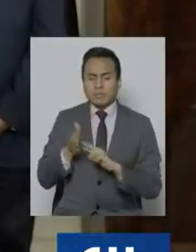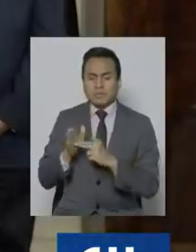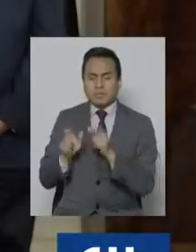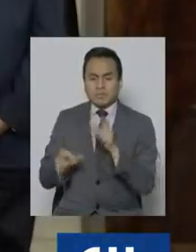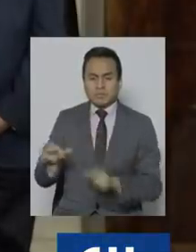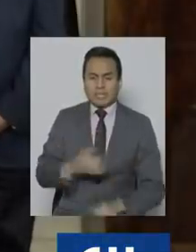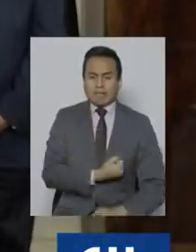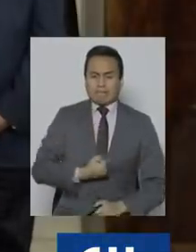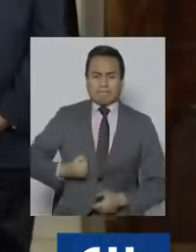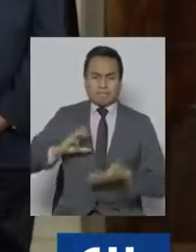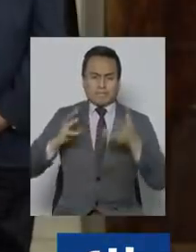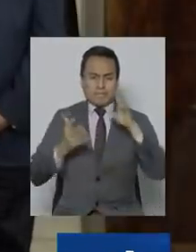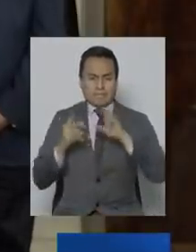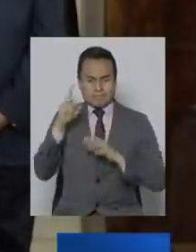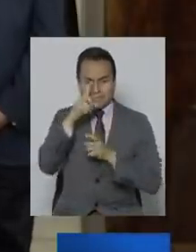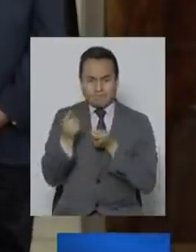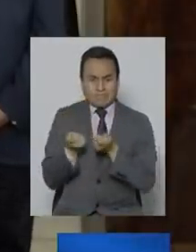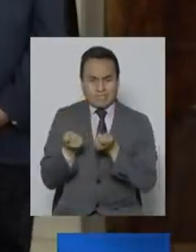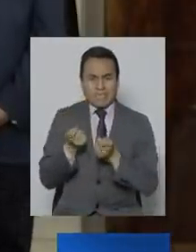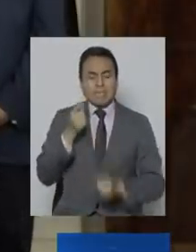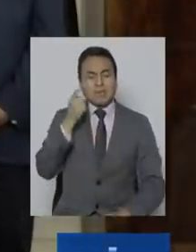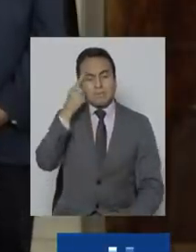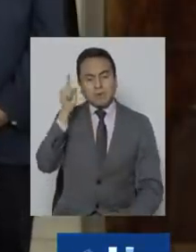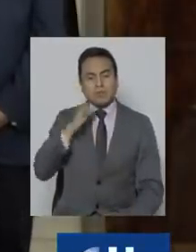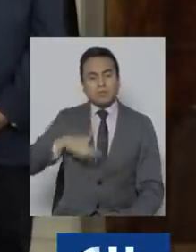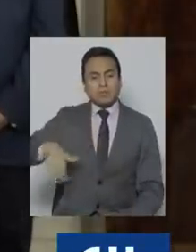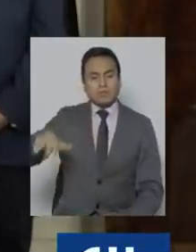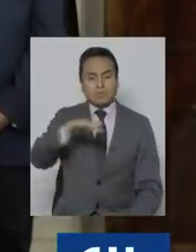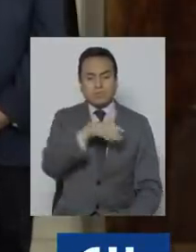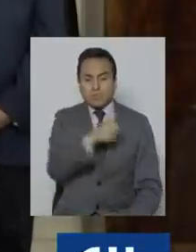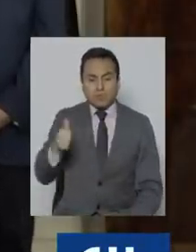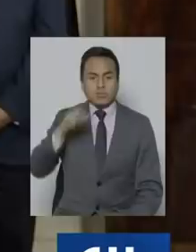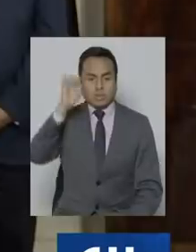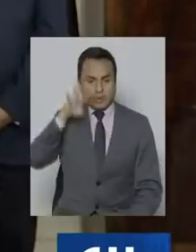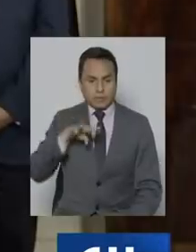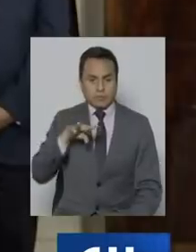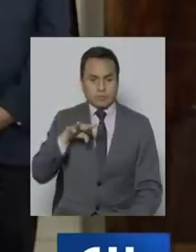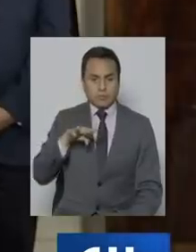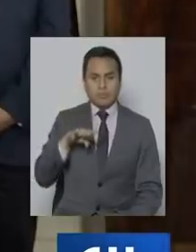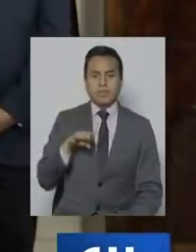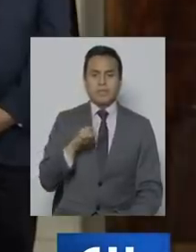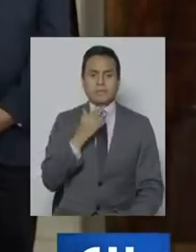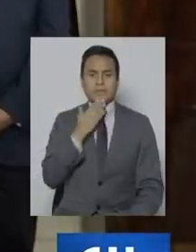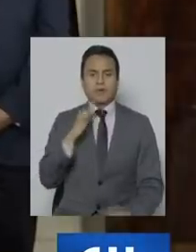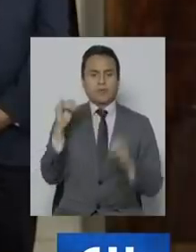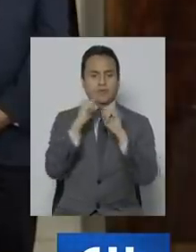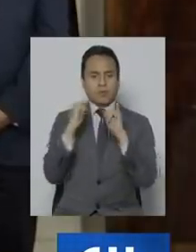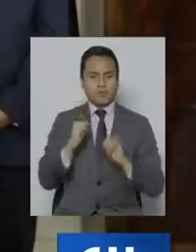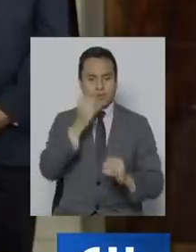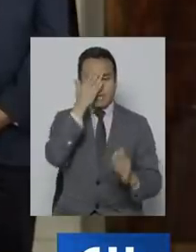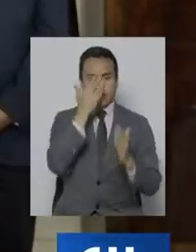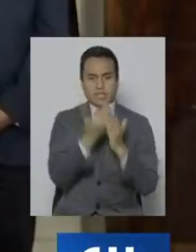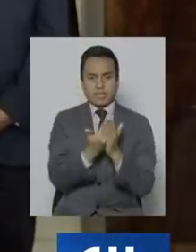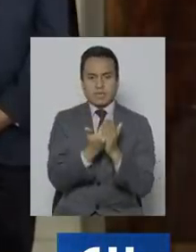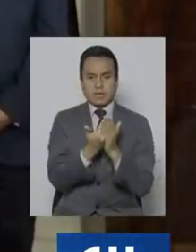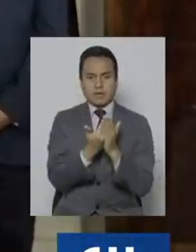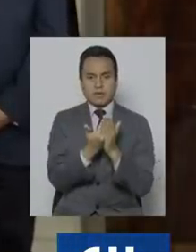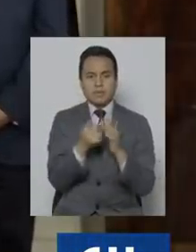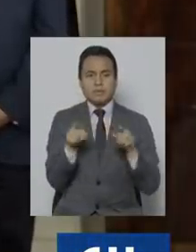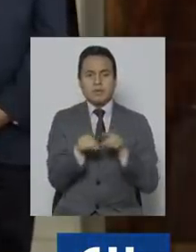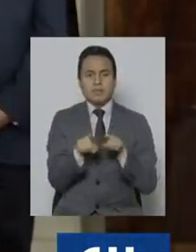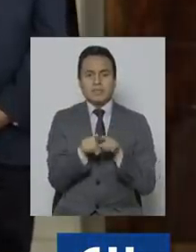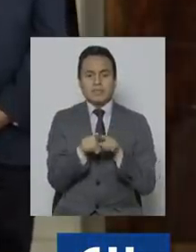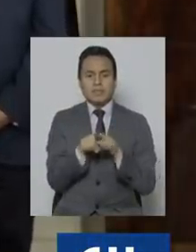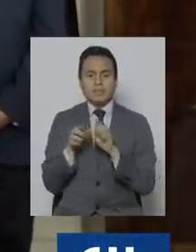de la recesión mundial. Pero todos sabemos que la mejor forma de enfrentarla es